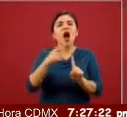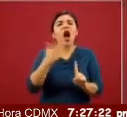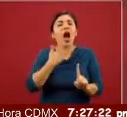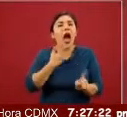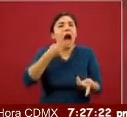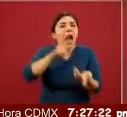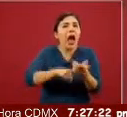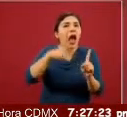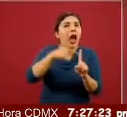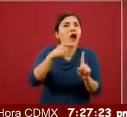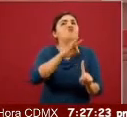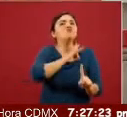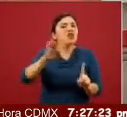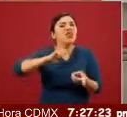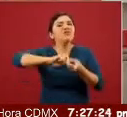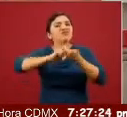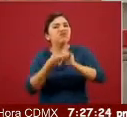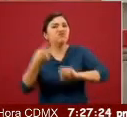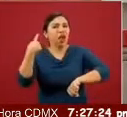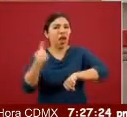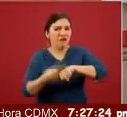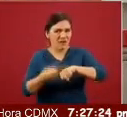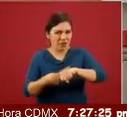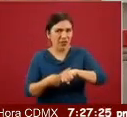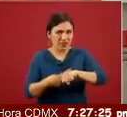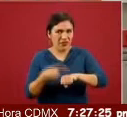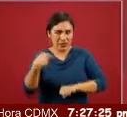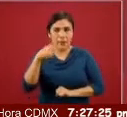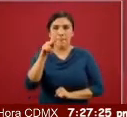causar enfermedad.